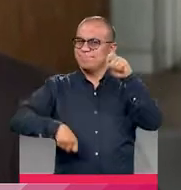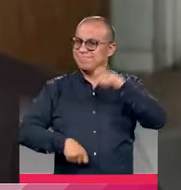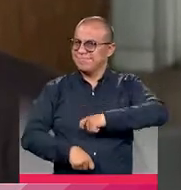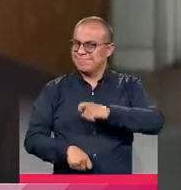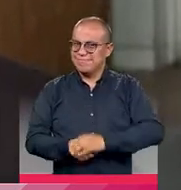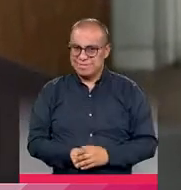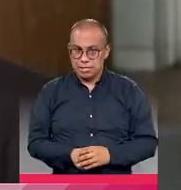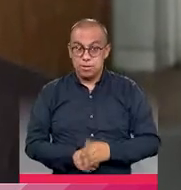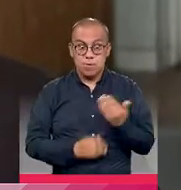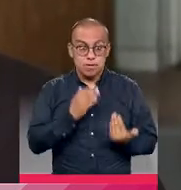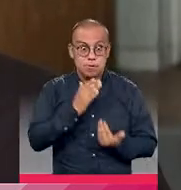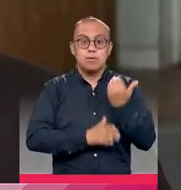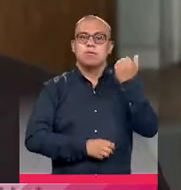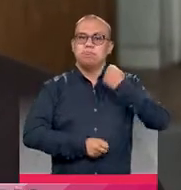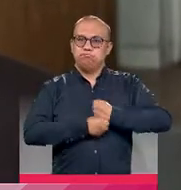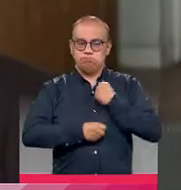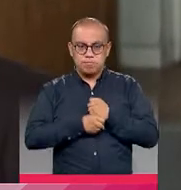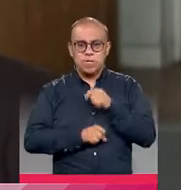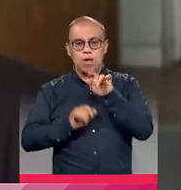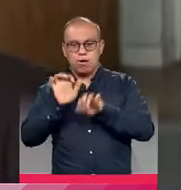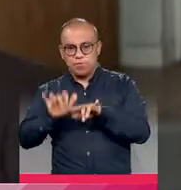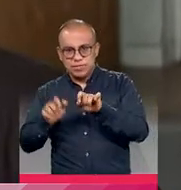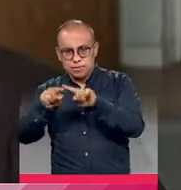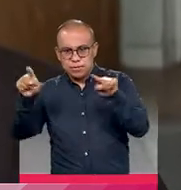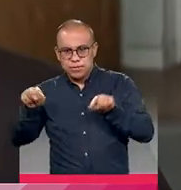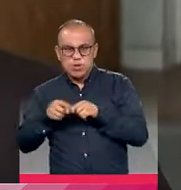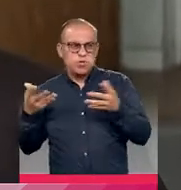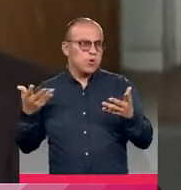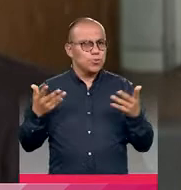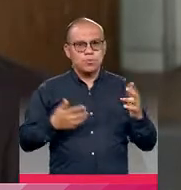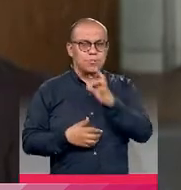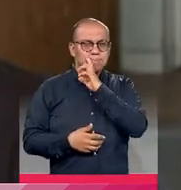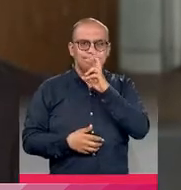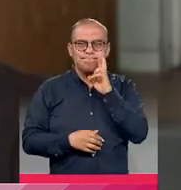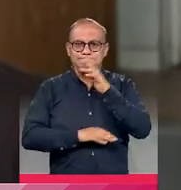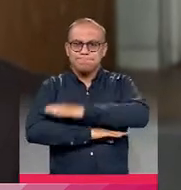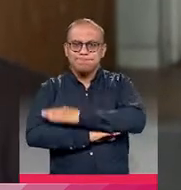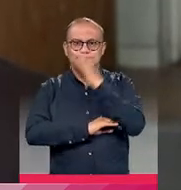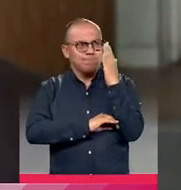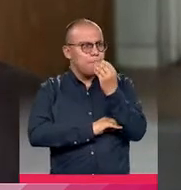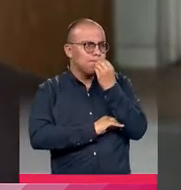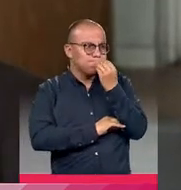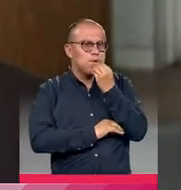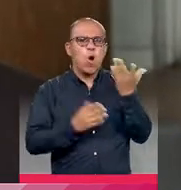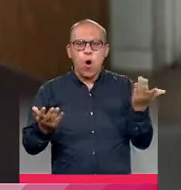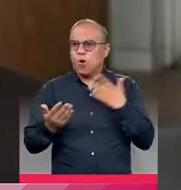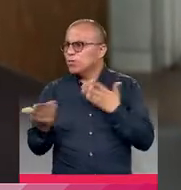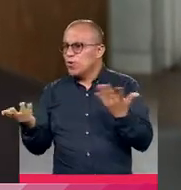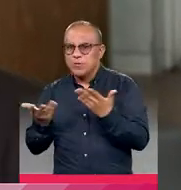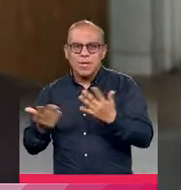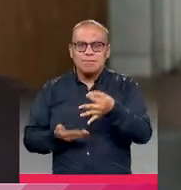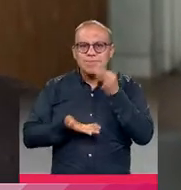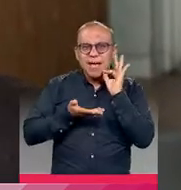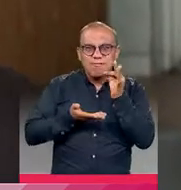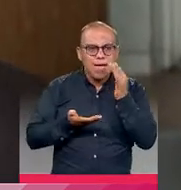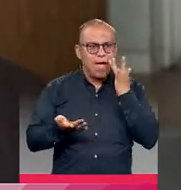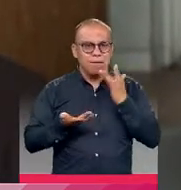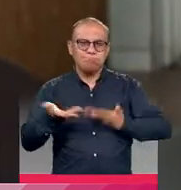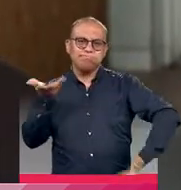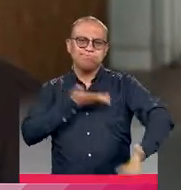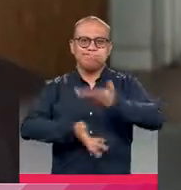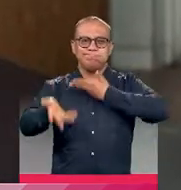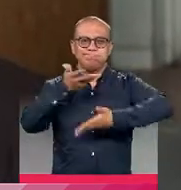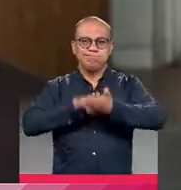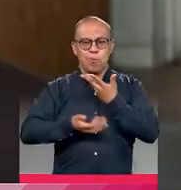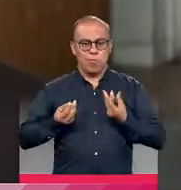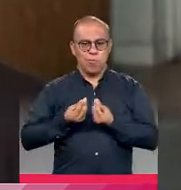los que estamos volviendo a trabajar a las oficinas, tener donde buscar el almuerzo diario, donde podernos ir a tomar un café, donde poder conversar con